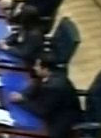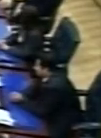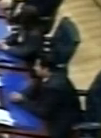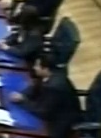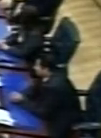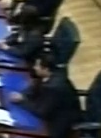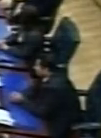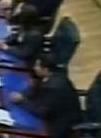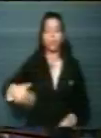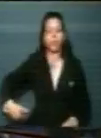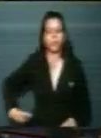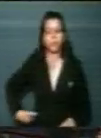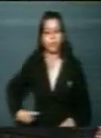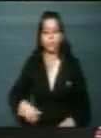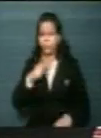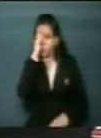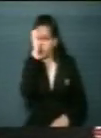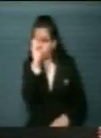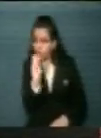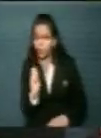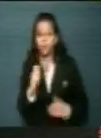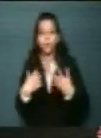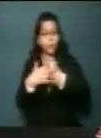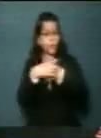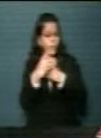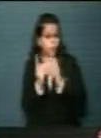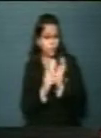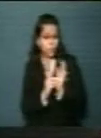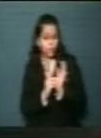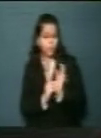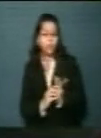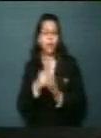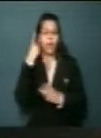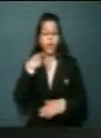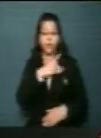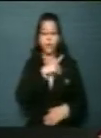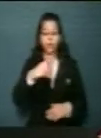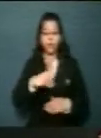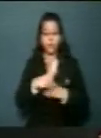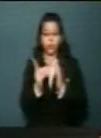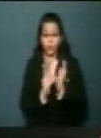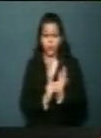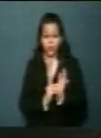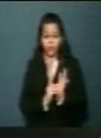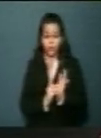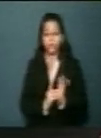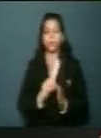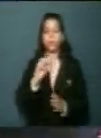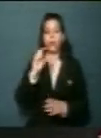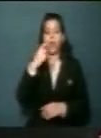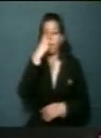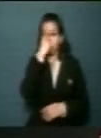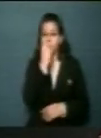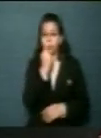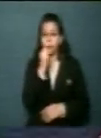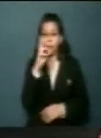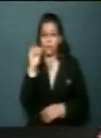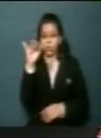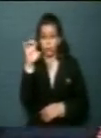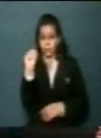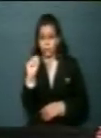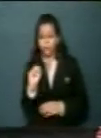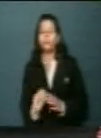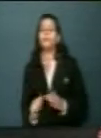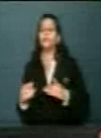Señor Presidente de la Honorable Asamblea Legislativa, diputado Sigfrido Reyes, señoras diputadas y